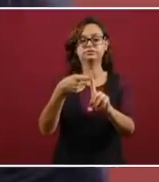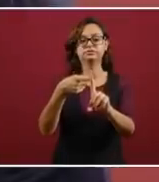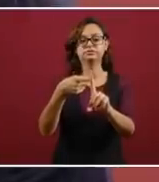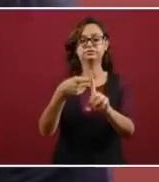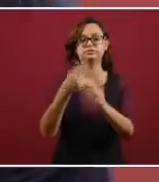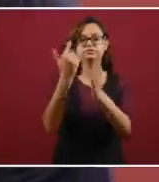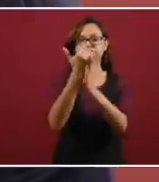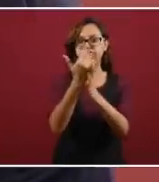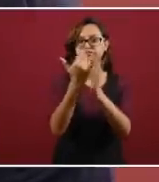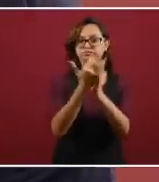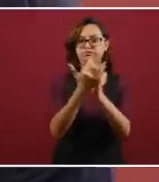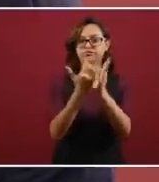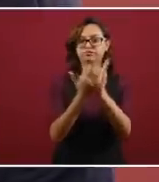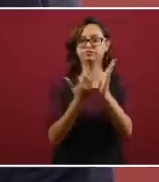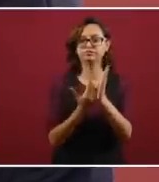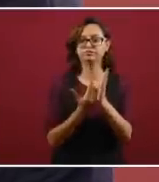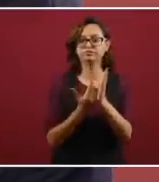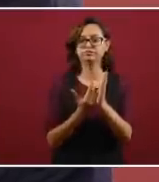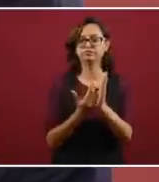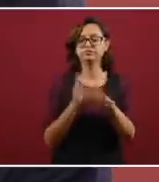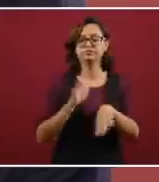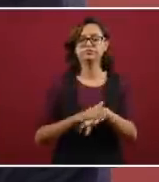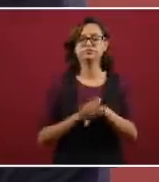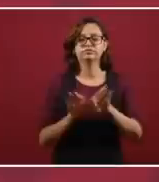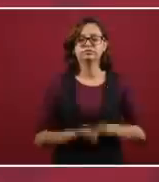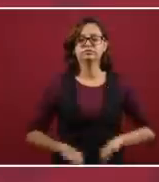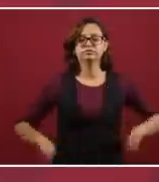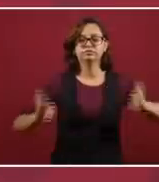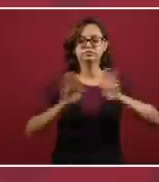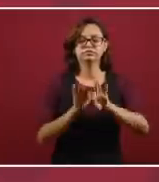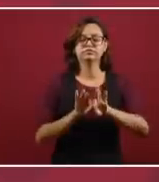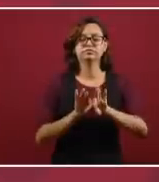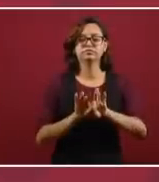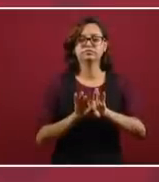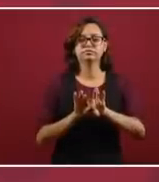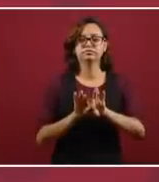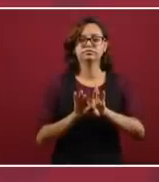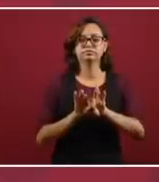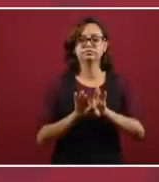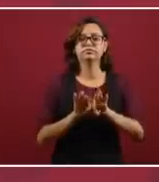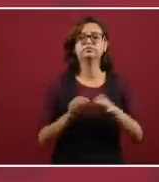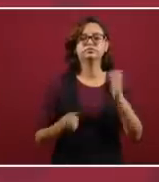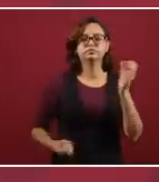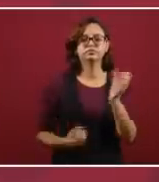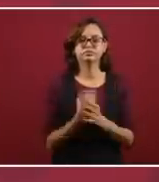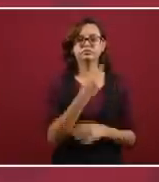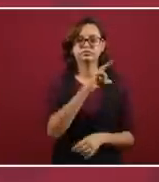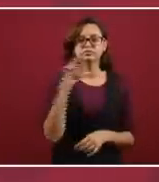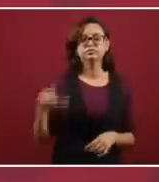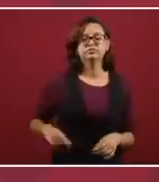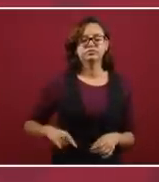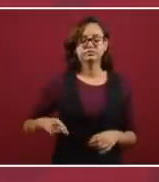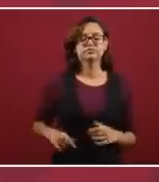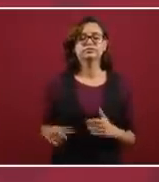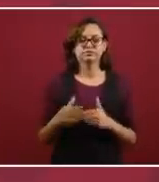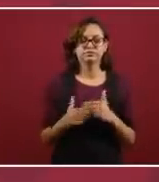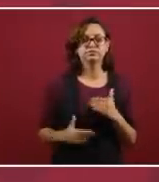los principios fundamentales que inspiran al nuevo gobierno